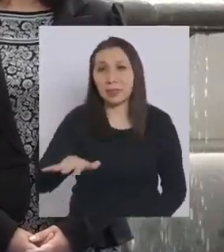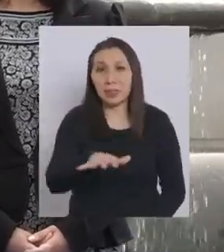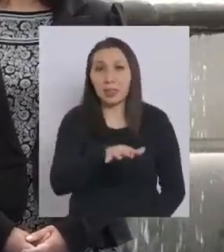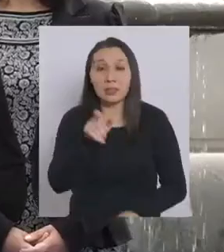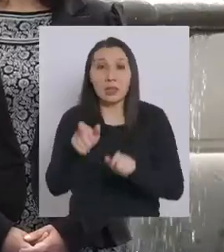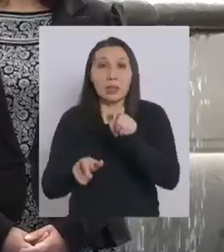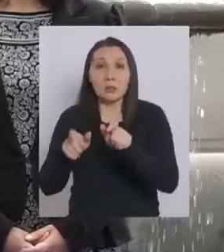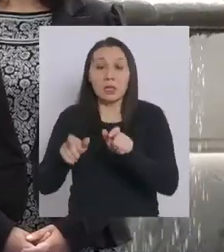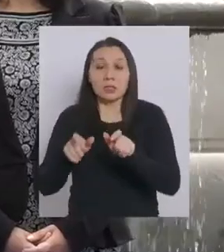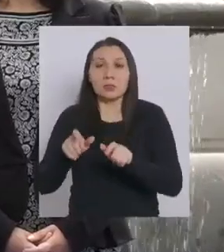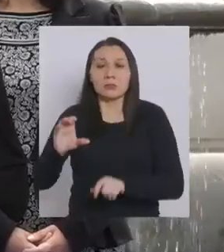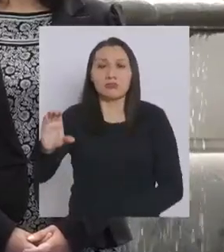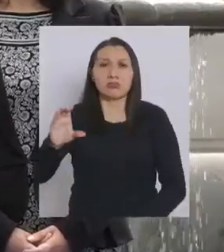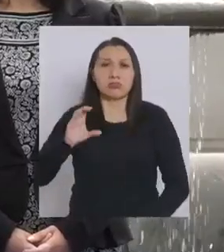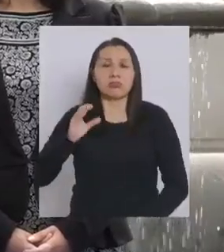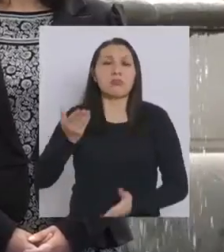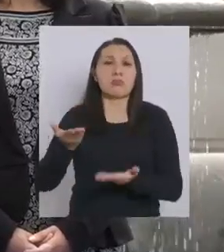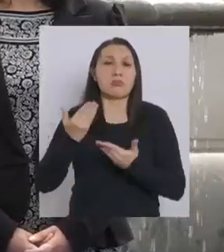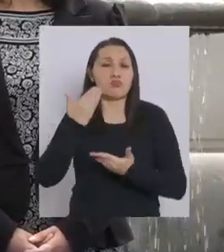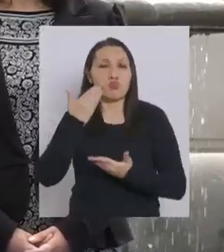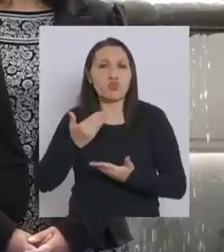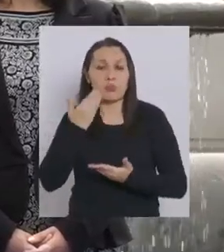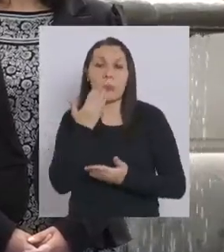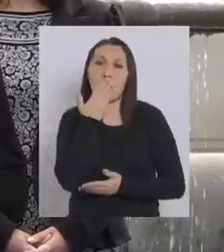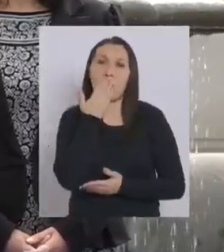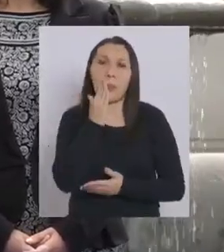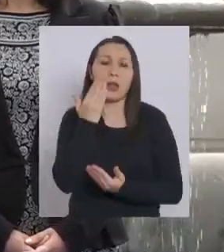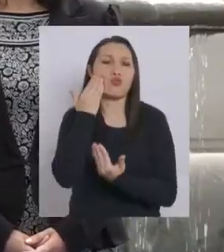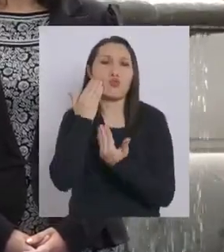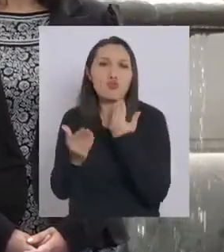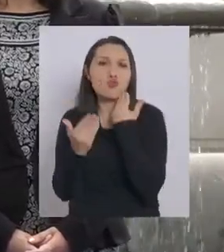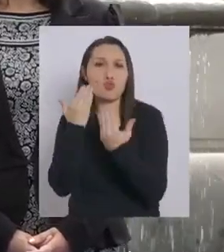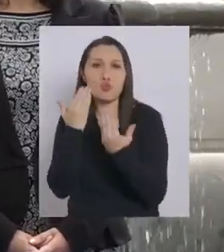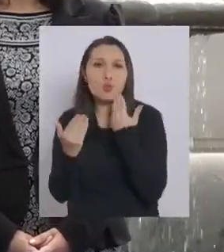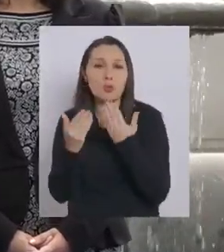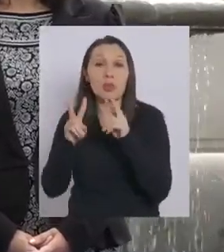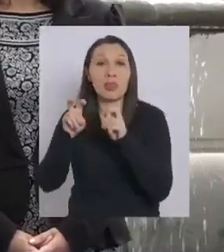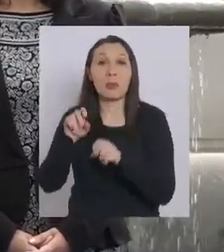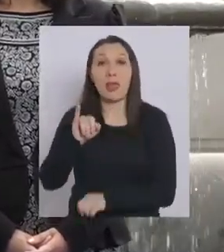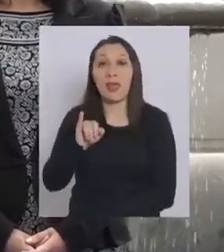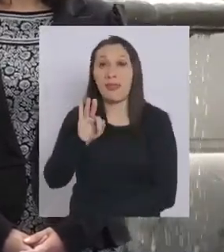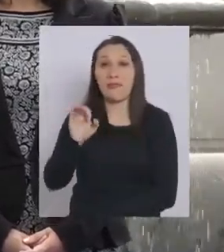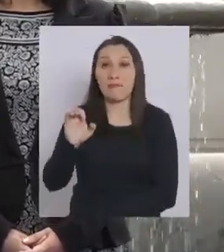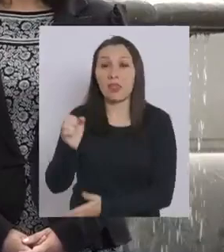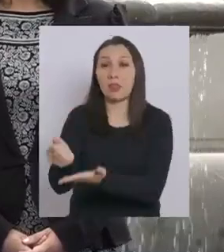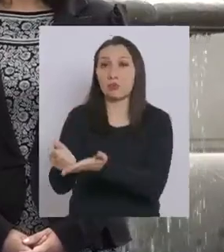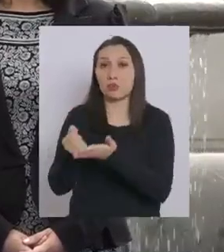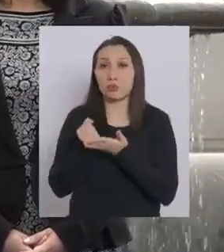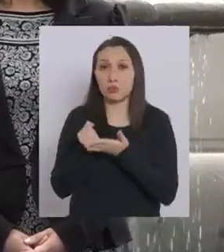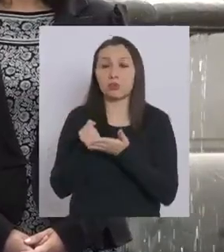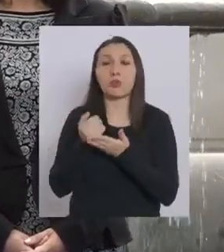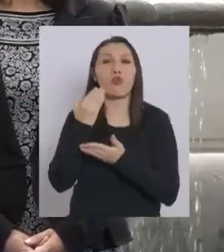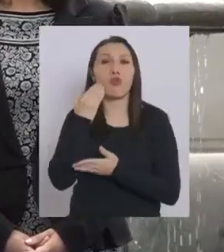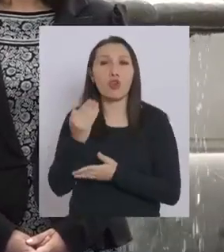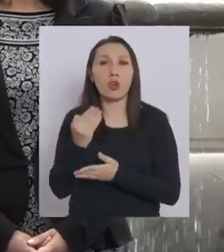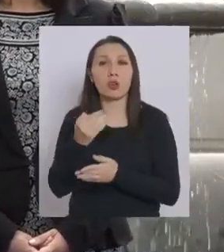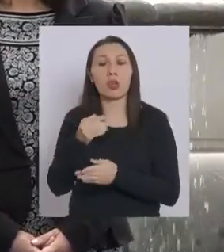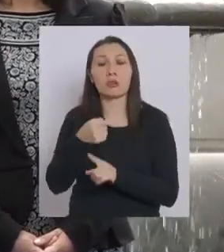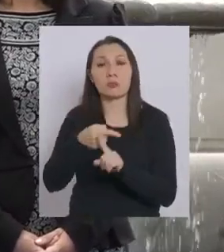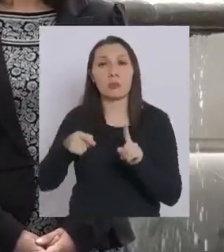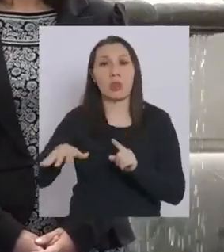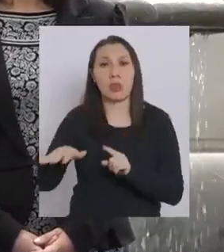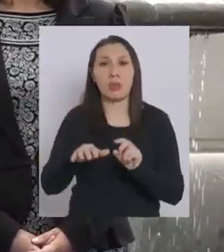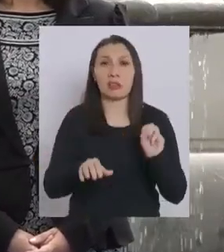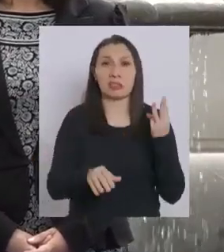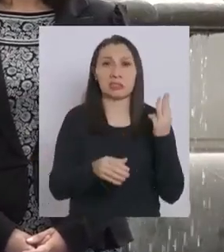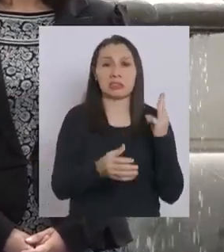de las personas reciben más beneficios, mejores beneficios, con el ingreso familiar de emergencia y con el bono clase media que